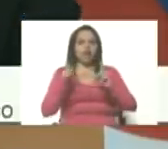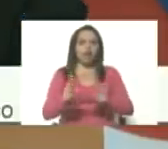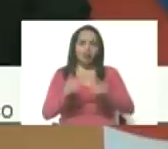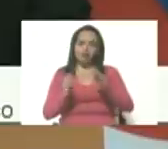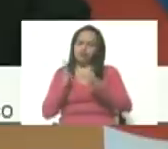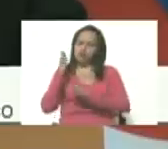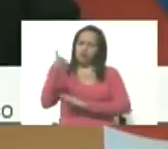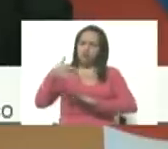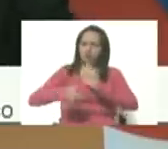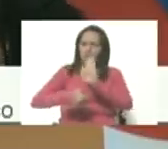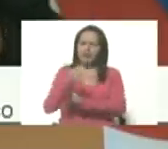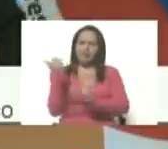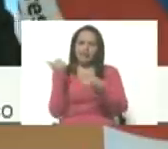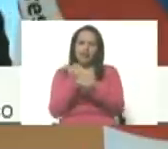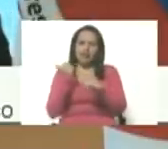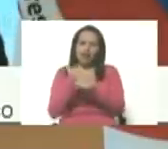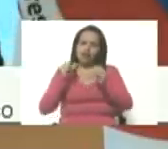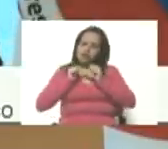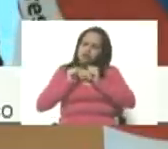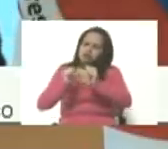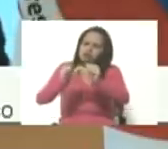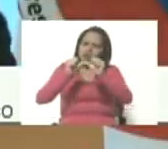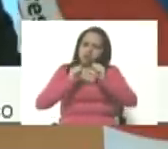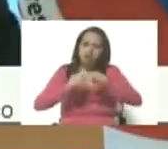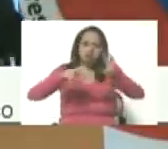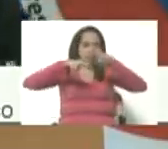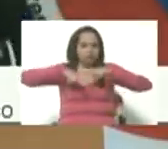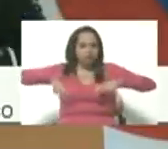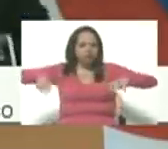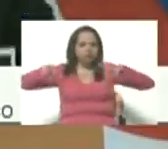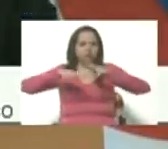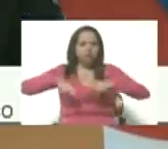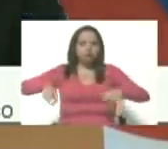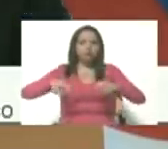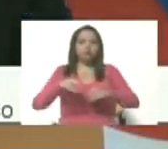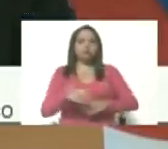allá y seguimos investigando.